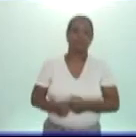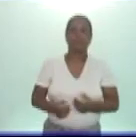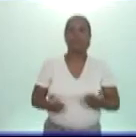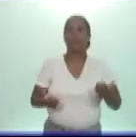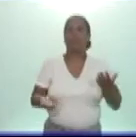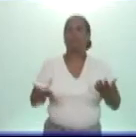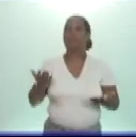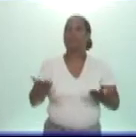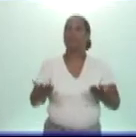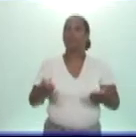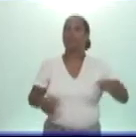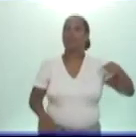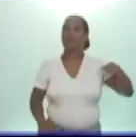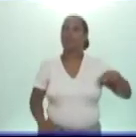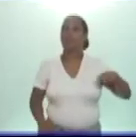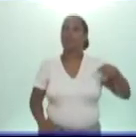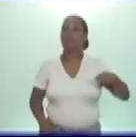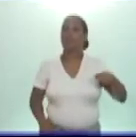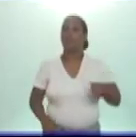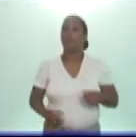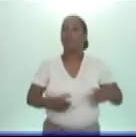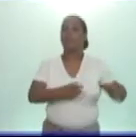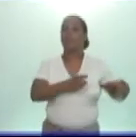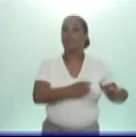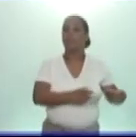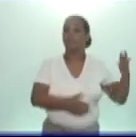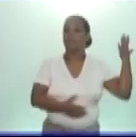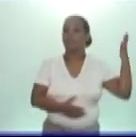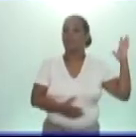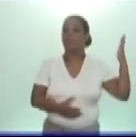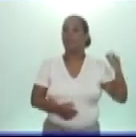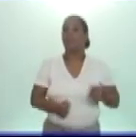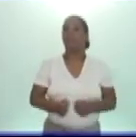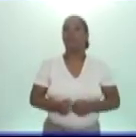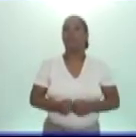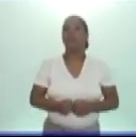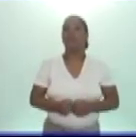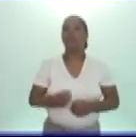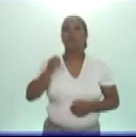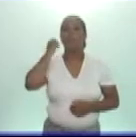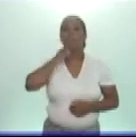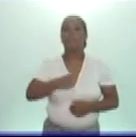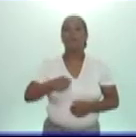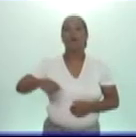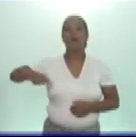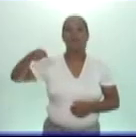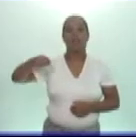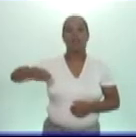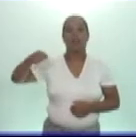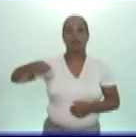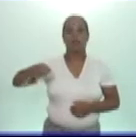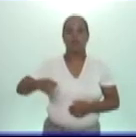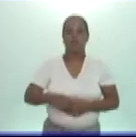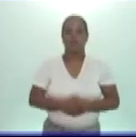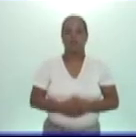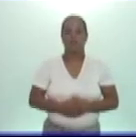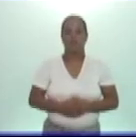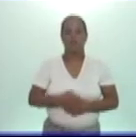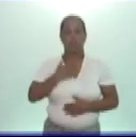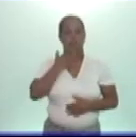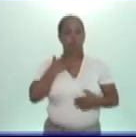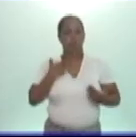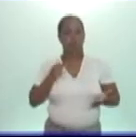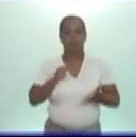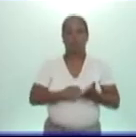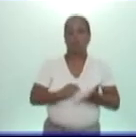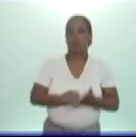la bolsa, o sea, del platillo de la izquierda, de las pesas más la bolsa que está en el platillo. Bueno, ¿y cómo calculo entonces el peso